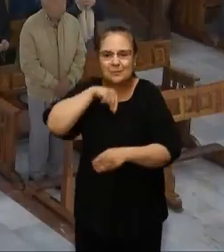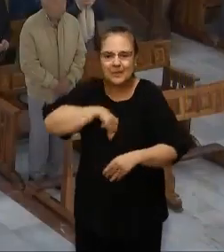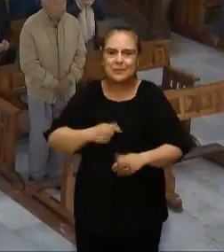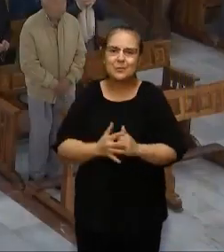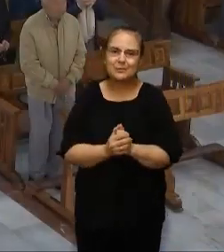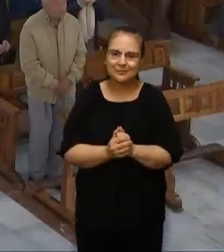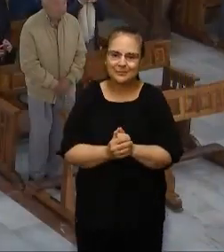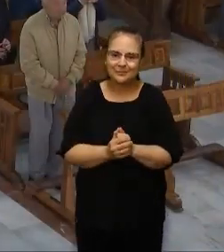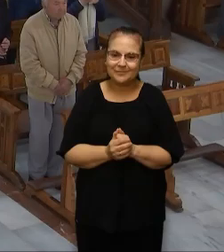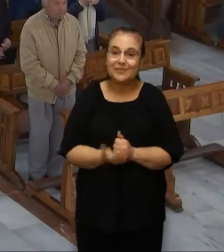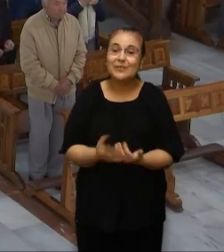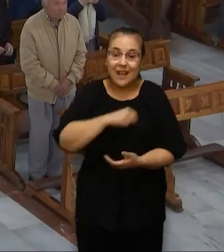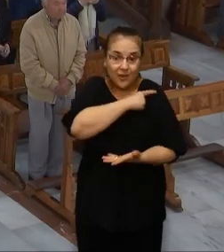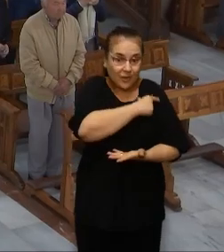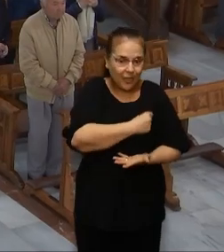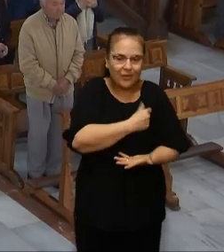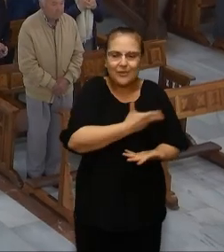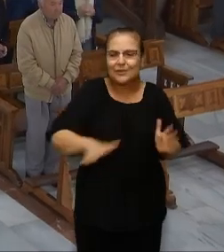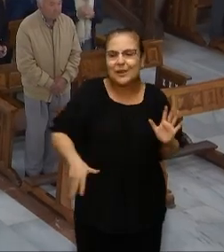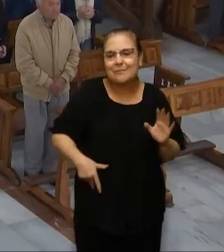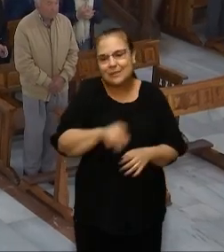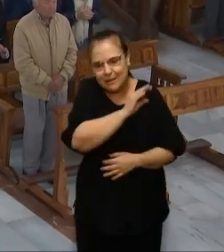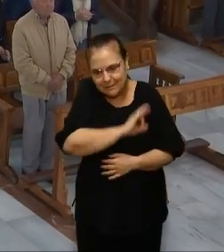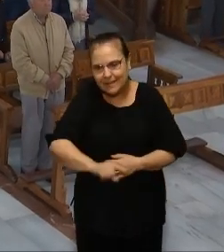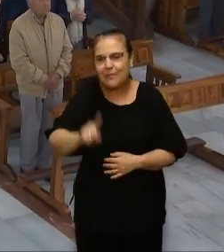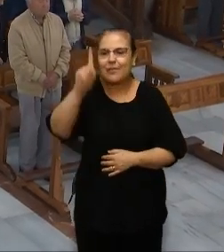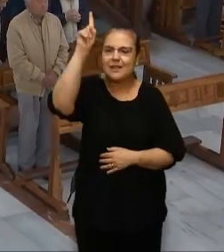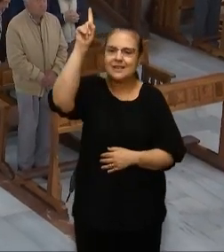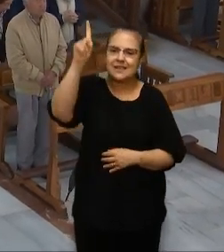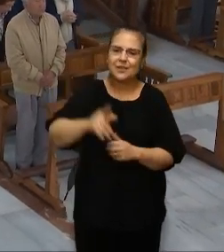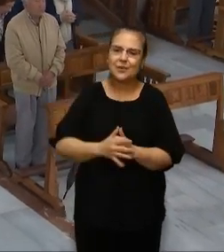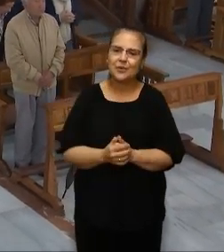tu espíritu. Levantemos el corazón.